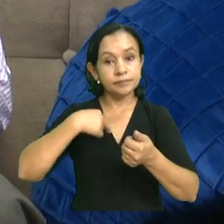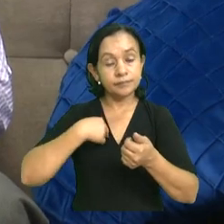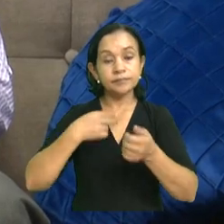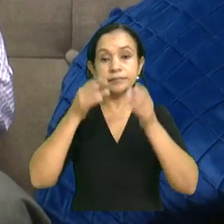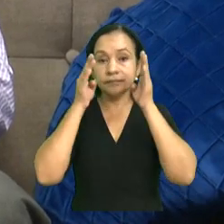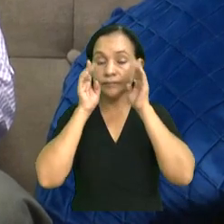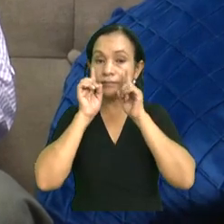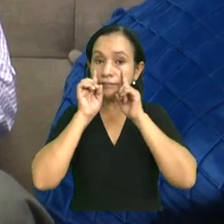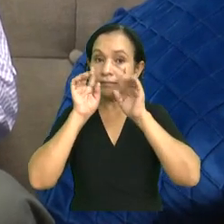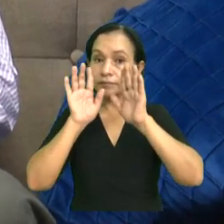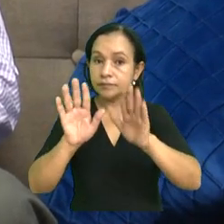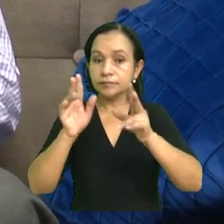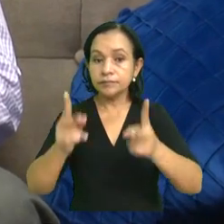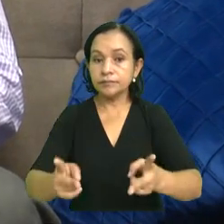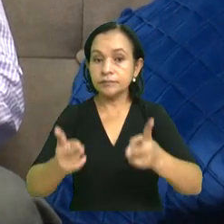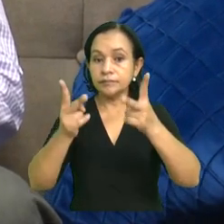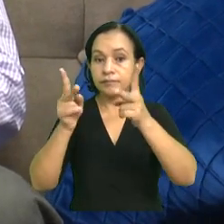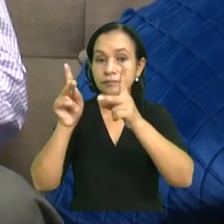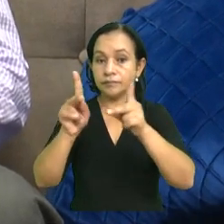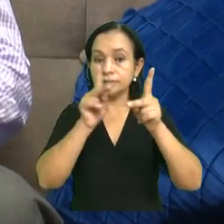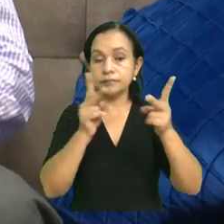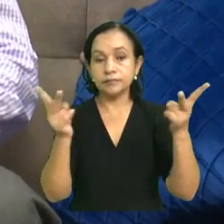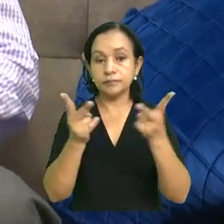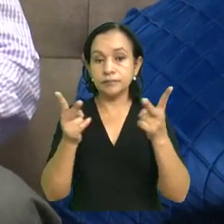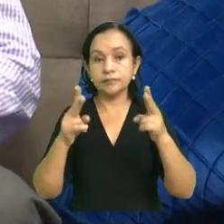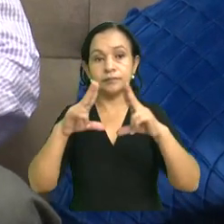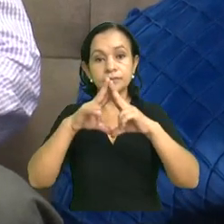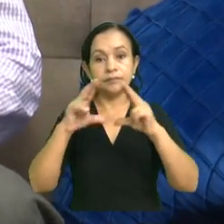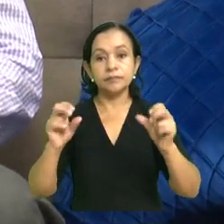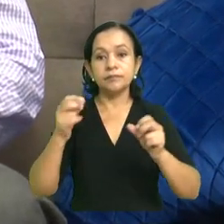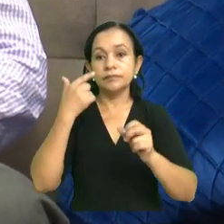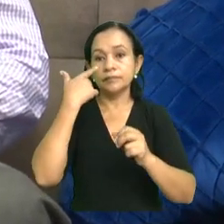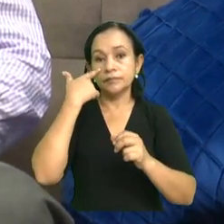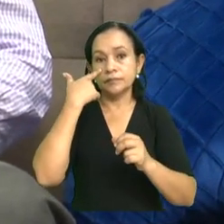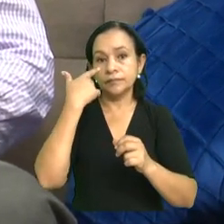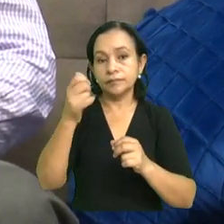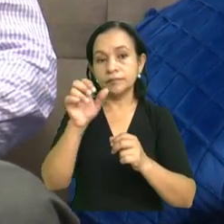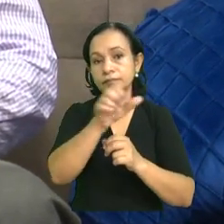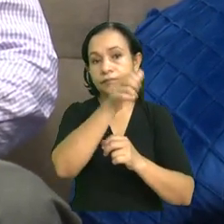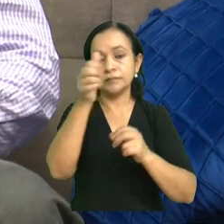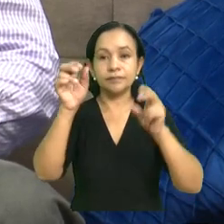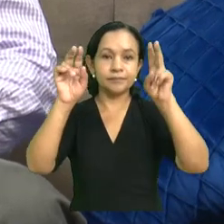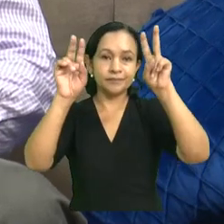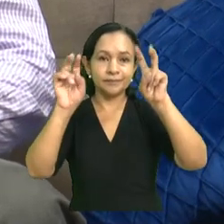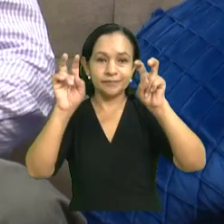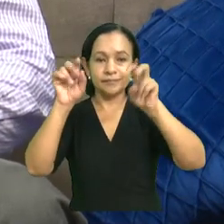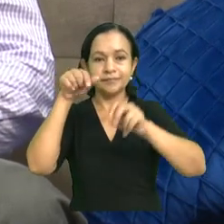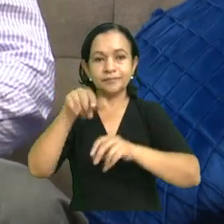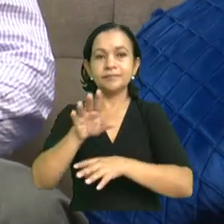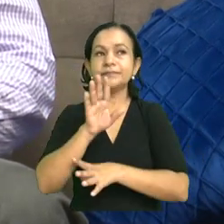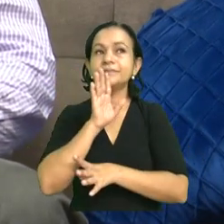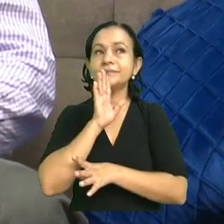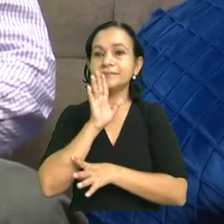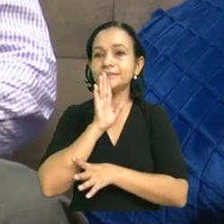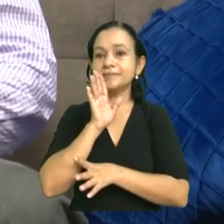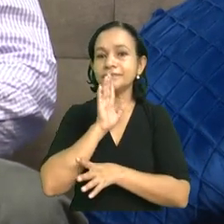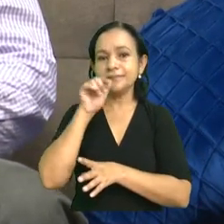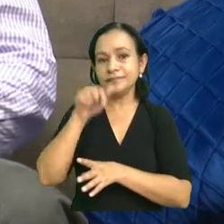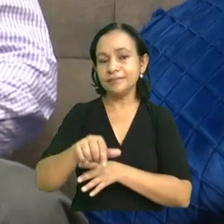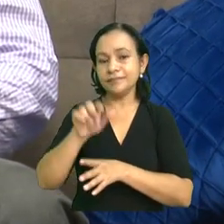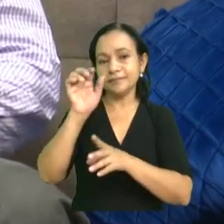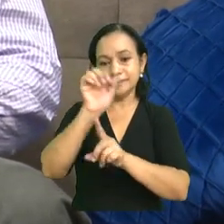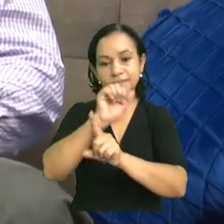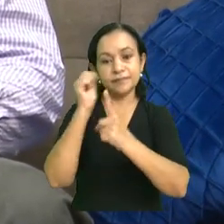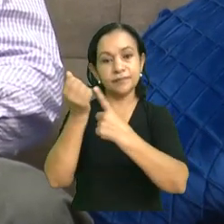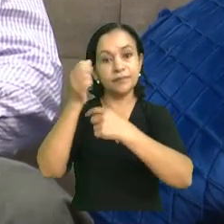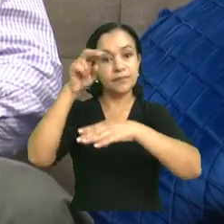la protección de la vida de nuestro pueblo. Pues conocer ahora otro ámbito, ¿no? Hoy estaremos conversando en su programa desde el